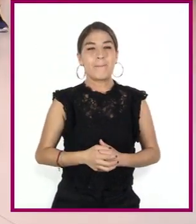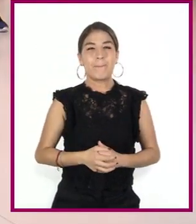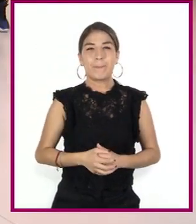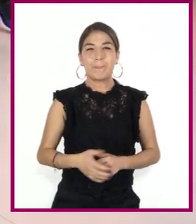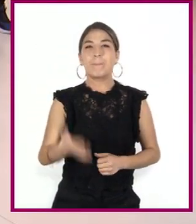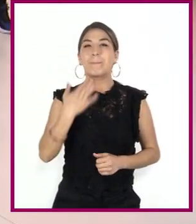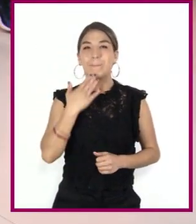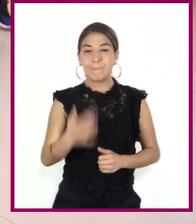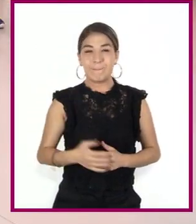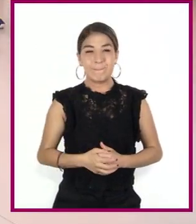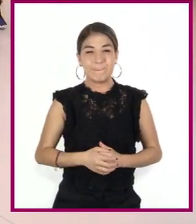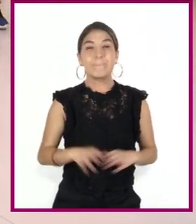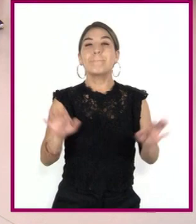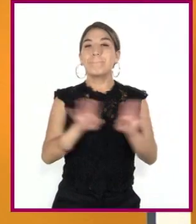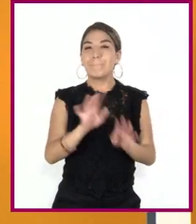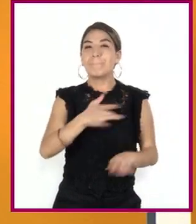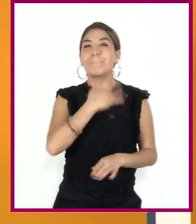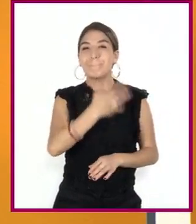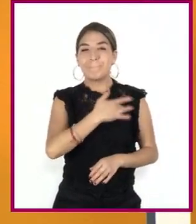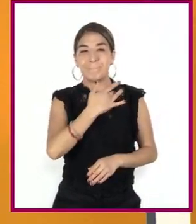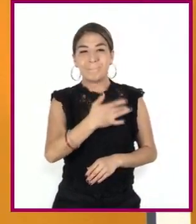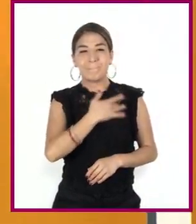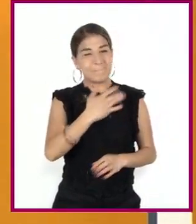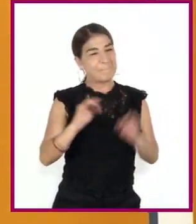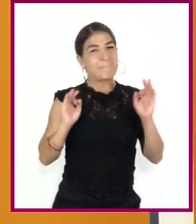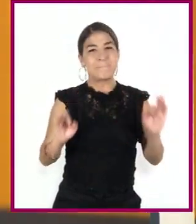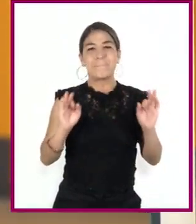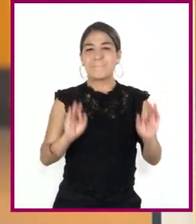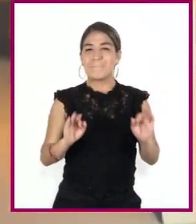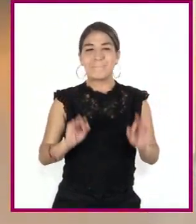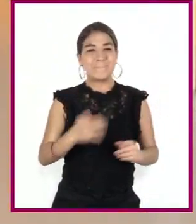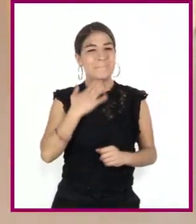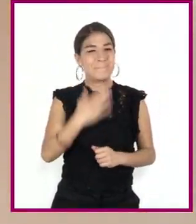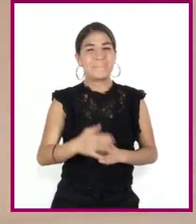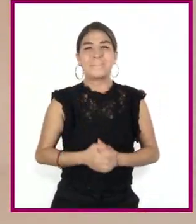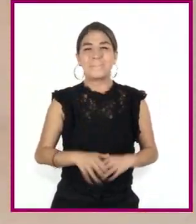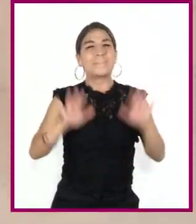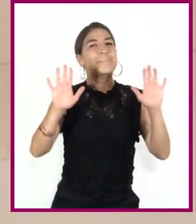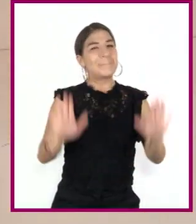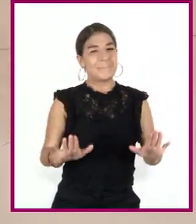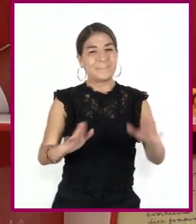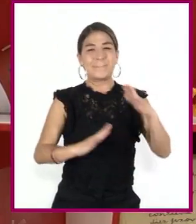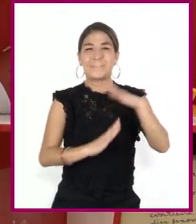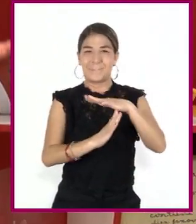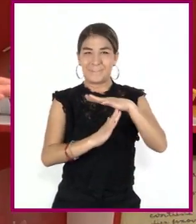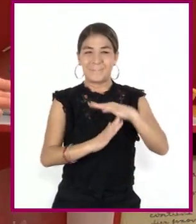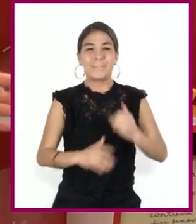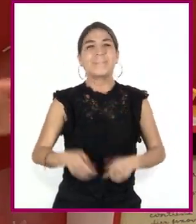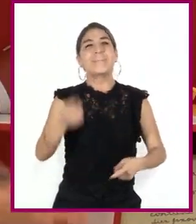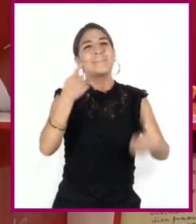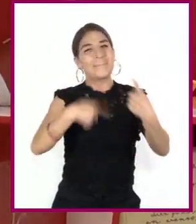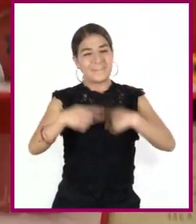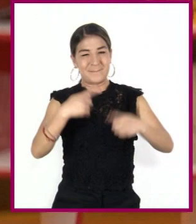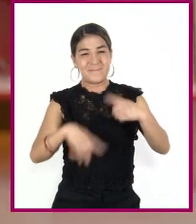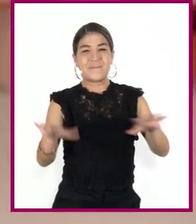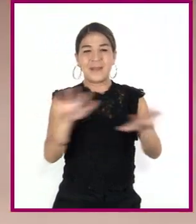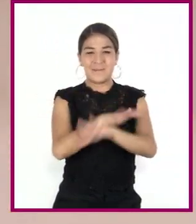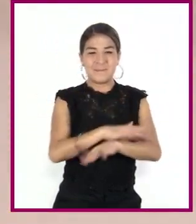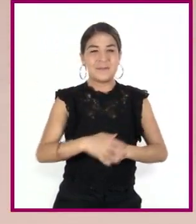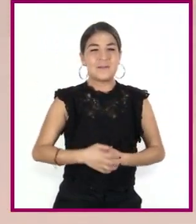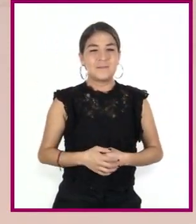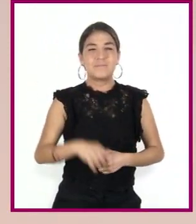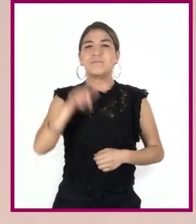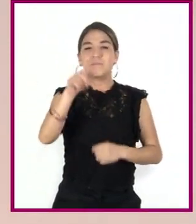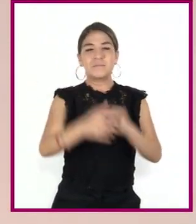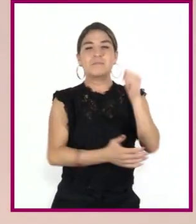Muy bien. ¿Cómo van? Súper. Muy bien, muy bien, muy bien. Alto, cambio. Ahora vamos a realizar la